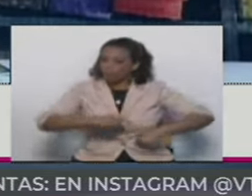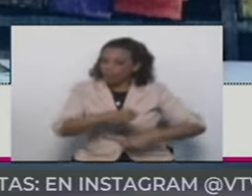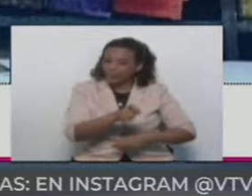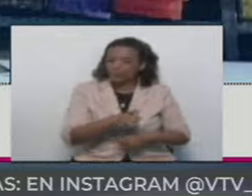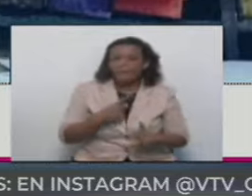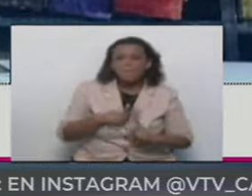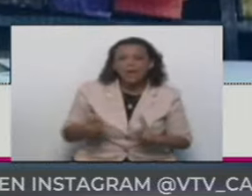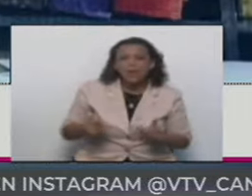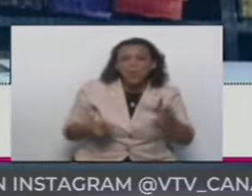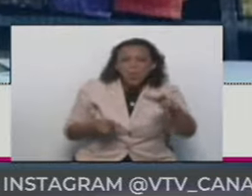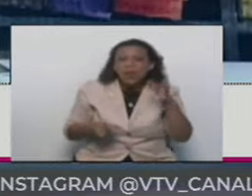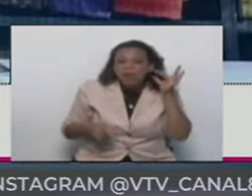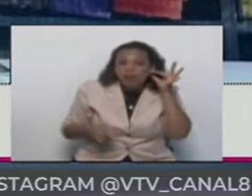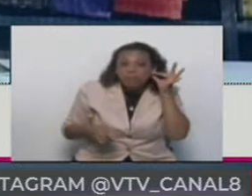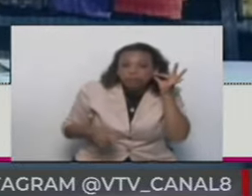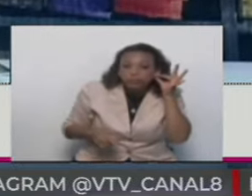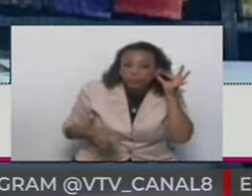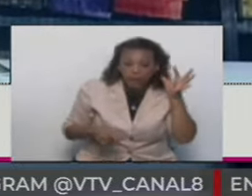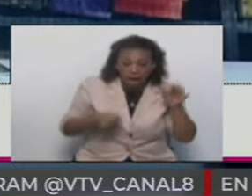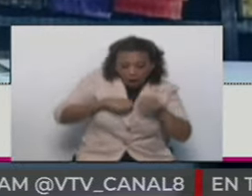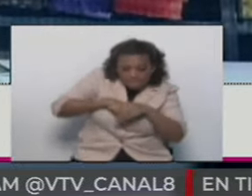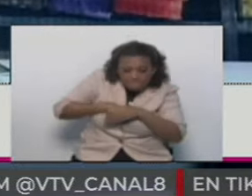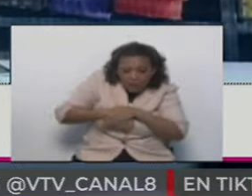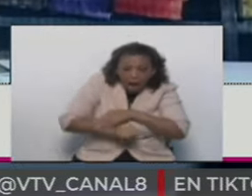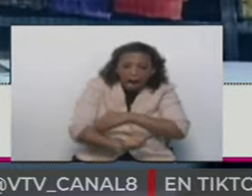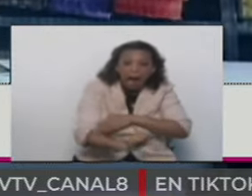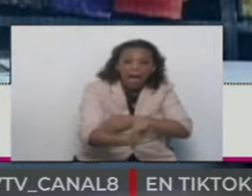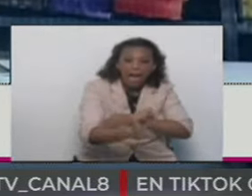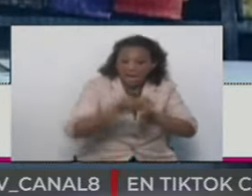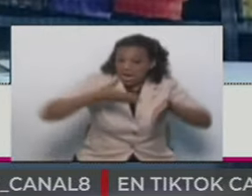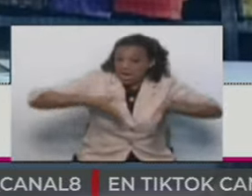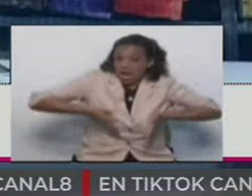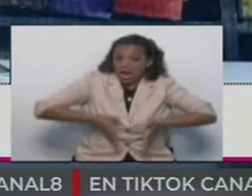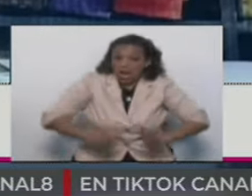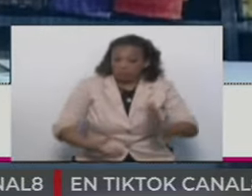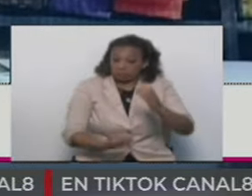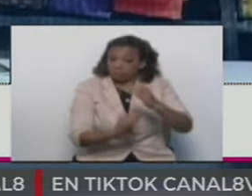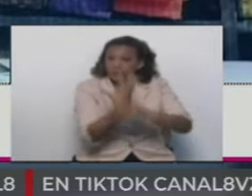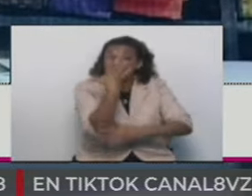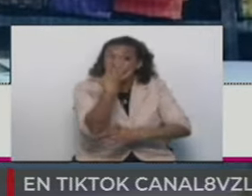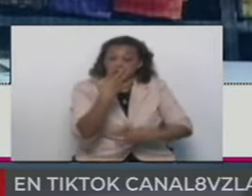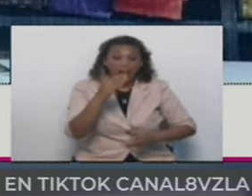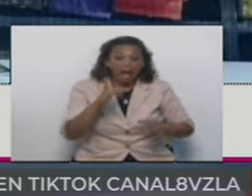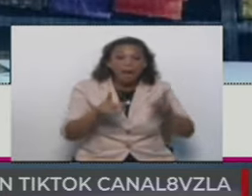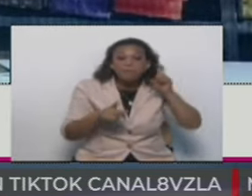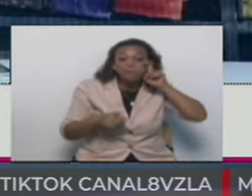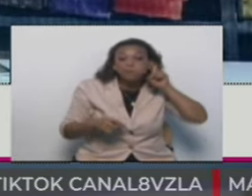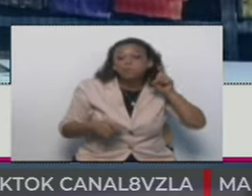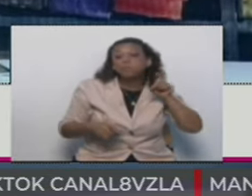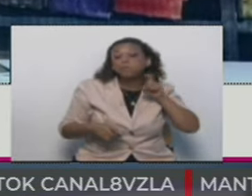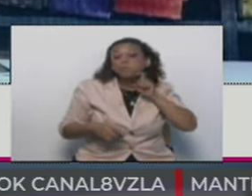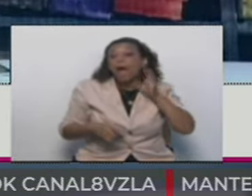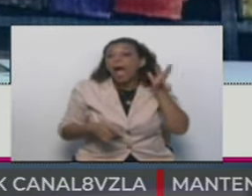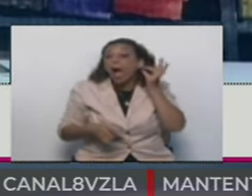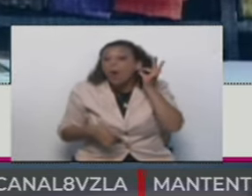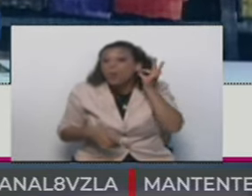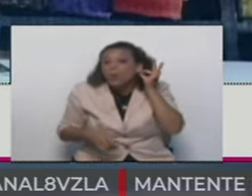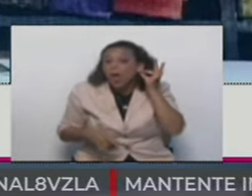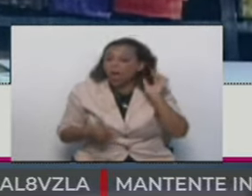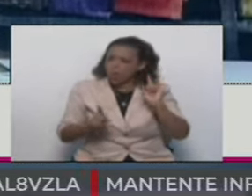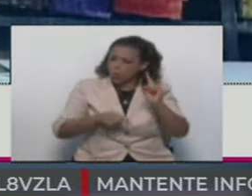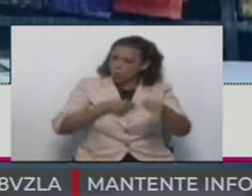Pero nace, es creación del vientre de la mujer. Pero